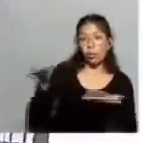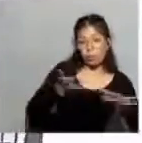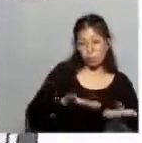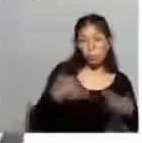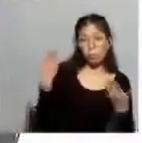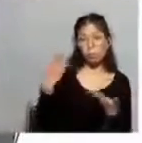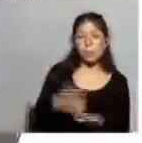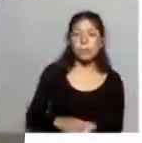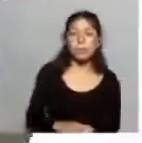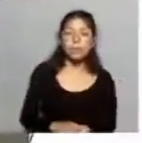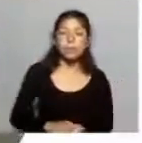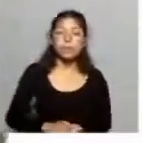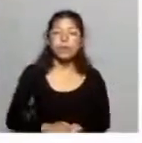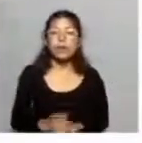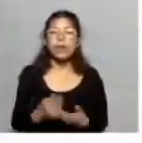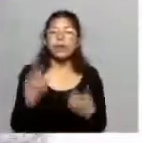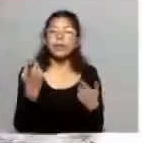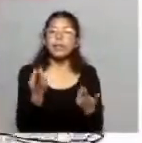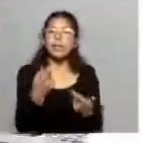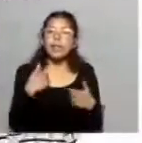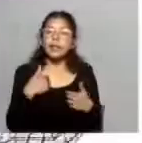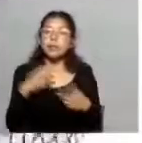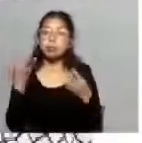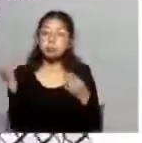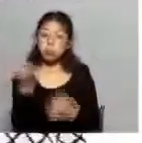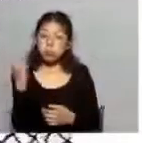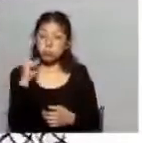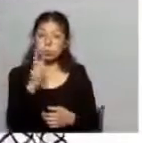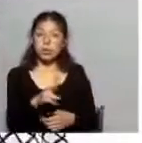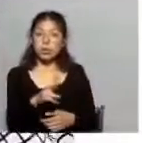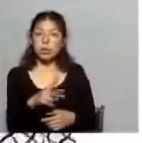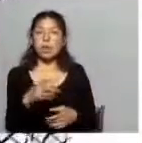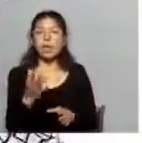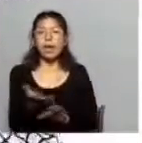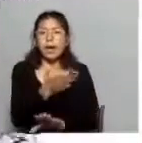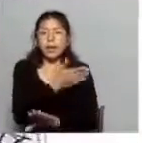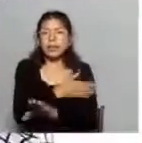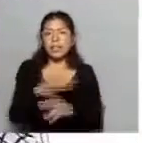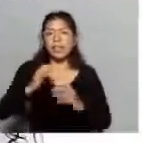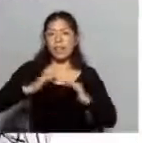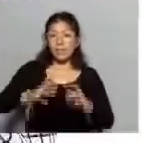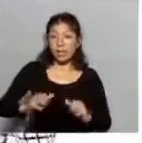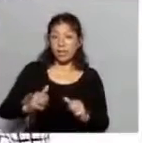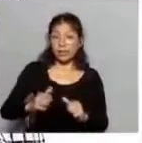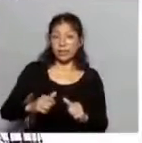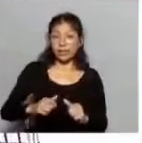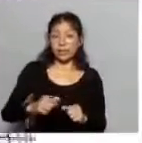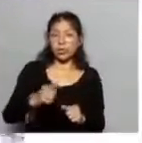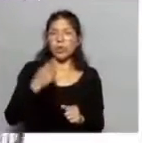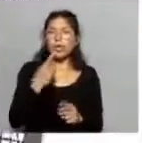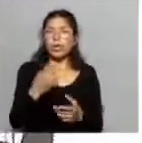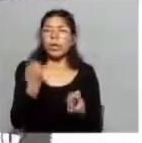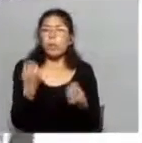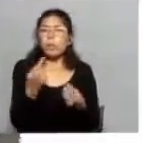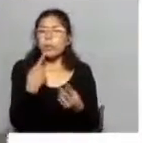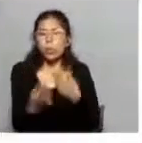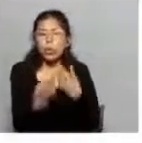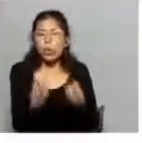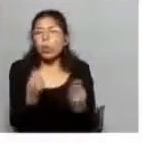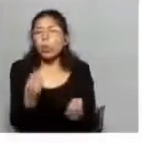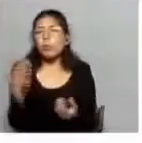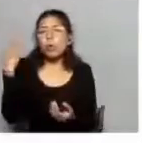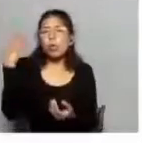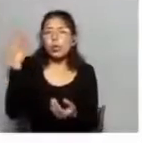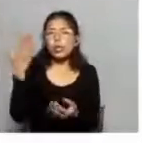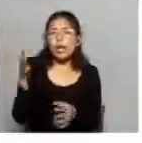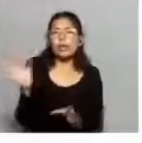Mientras tanto le pregunto algo que había quedado antes del receso escolar por el tema de la aplicación de la jornada extendida usted había hablado de